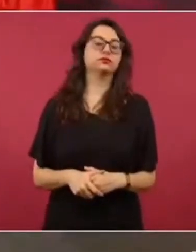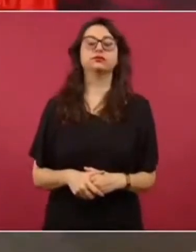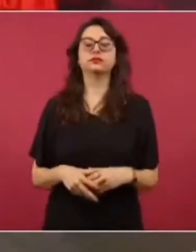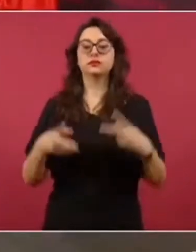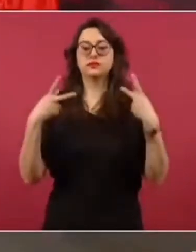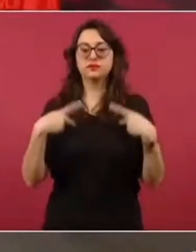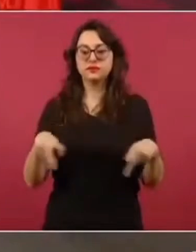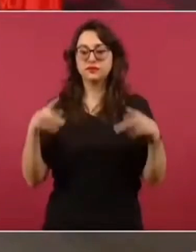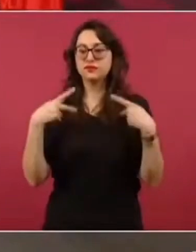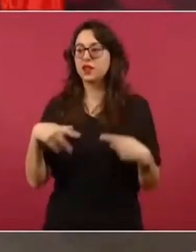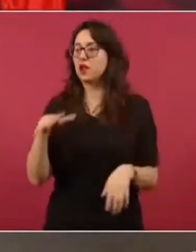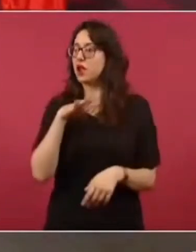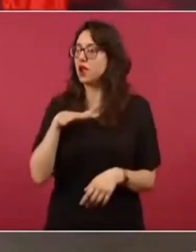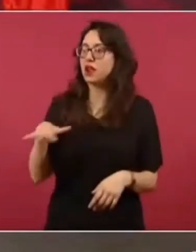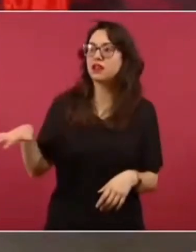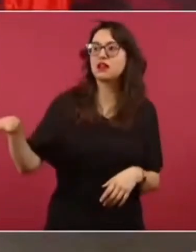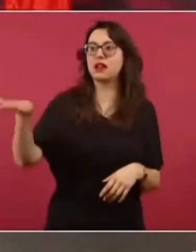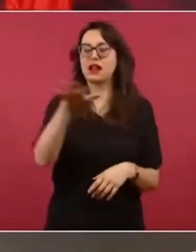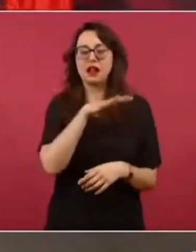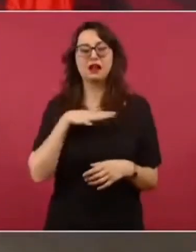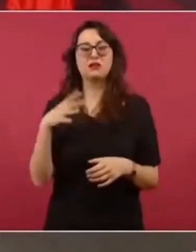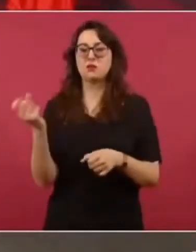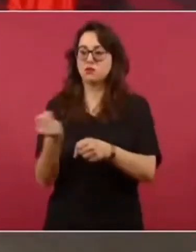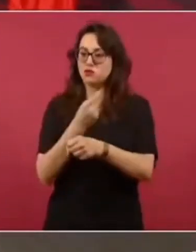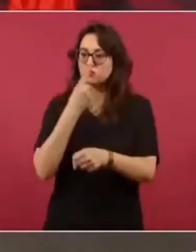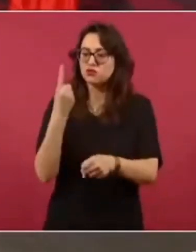oportunidades de empleo,